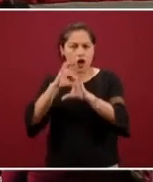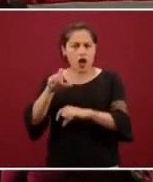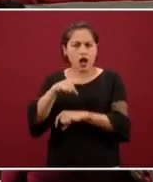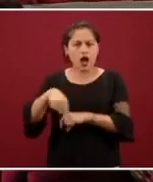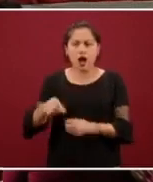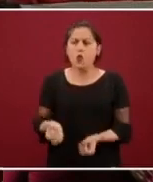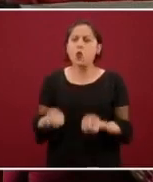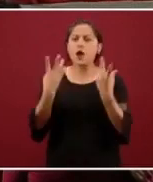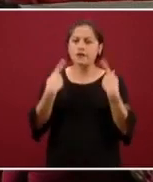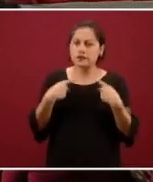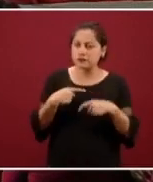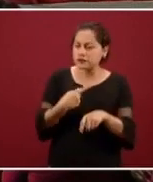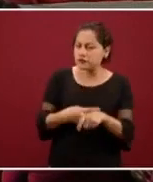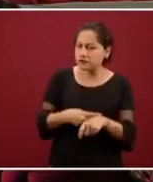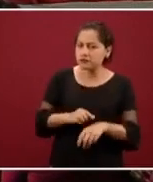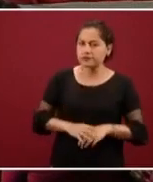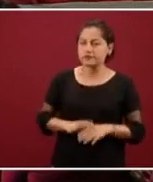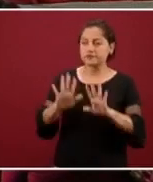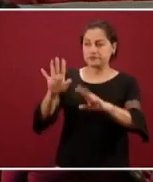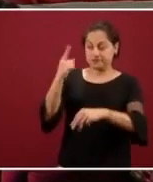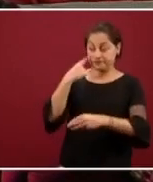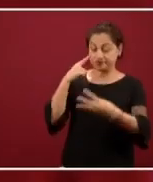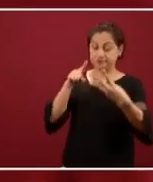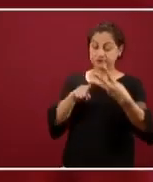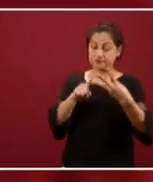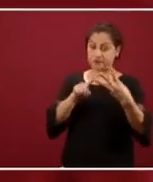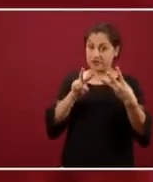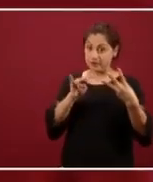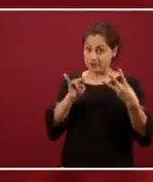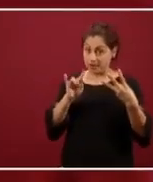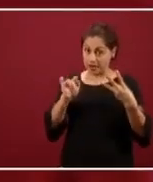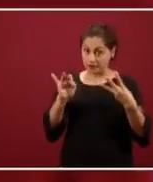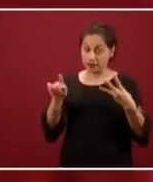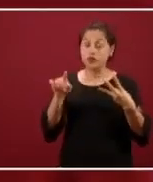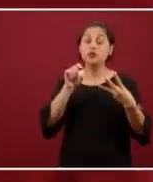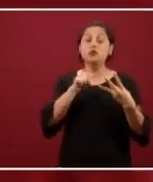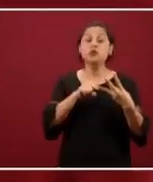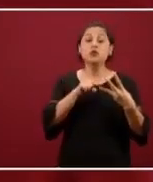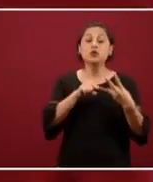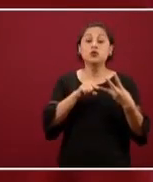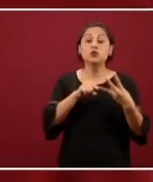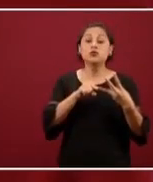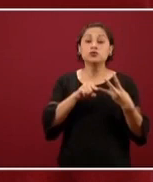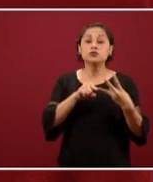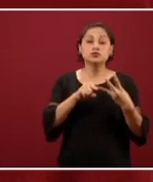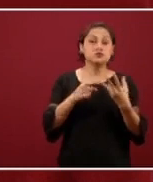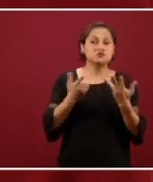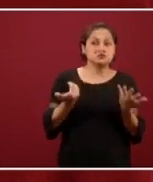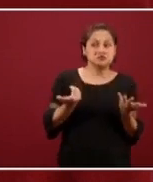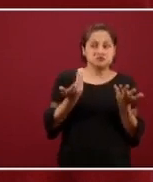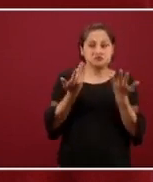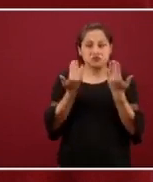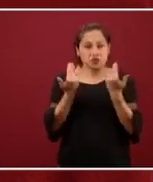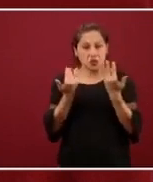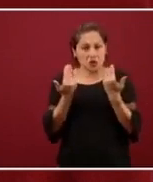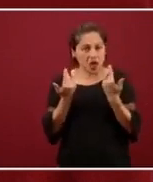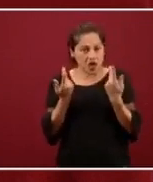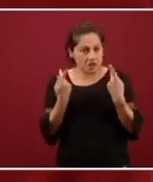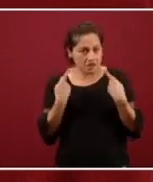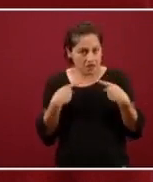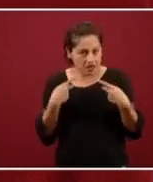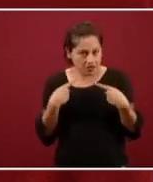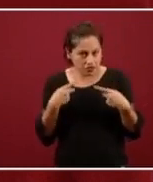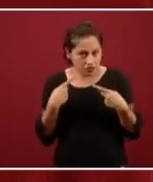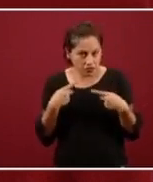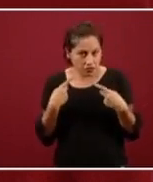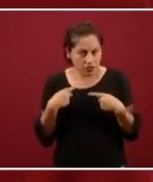Latino. No tenemos a la fecha ninguno de los casos que yo sepa que hayan